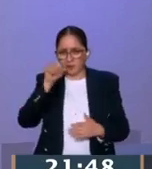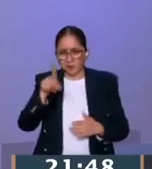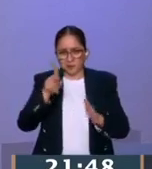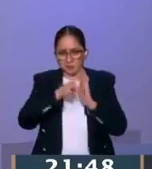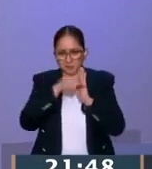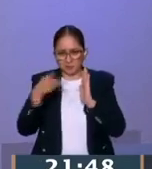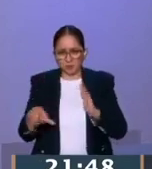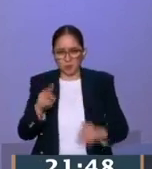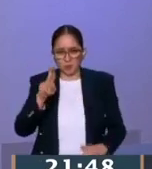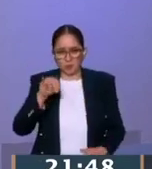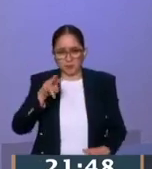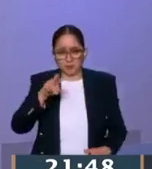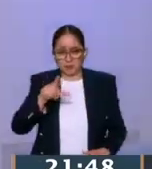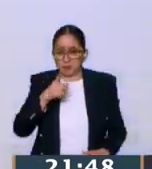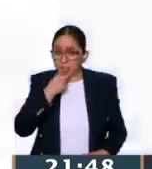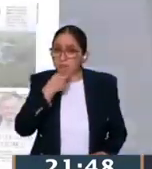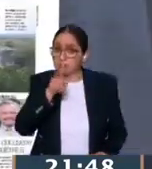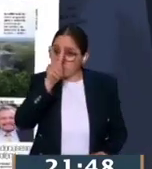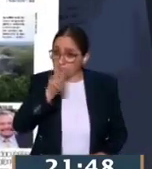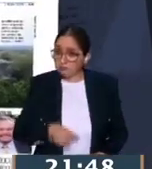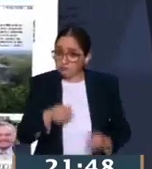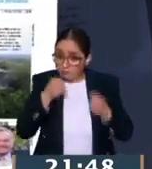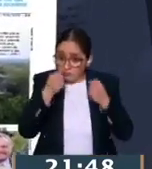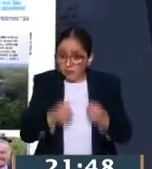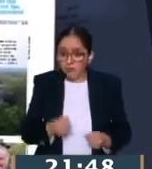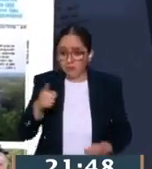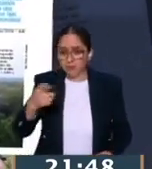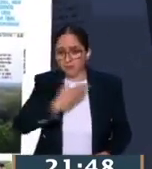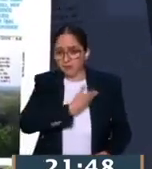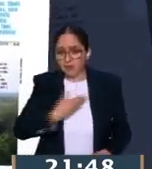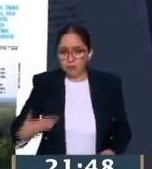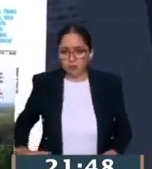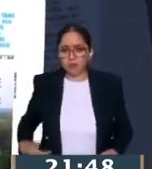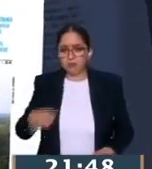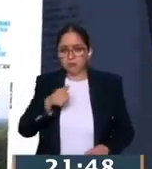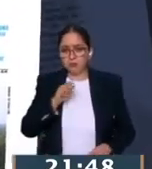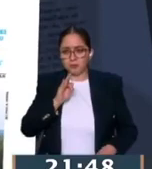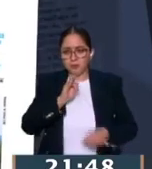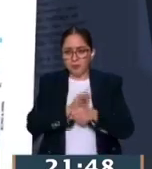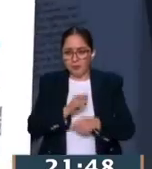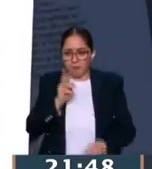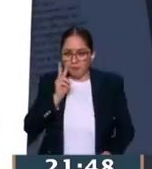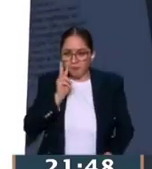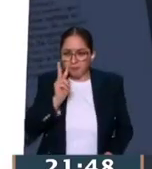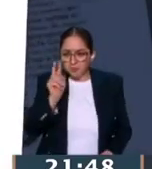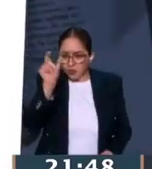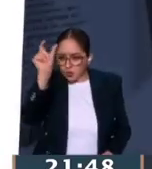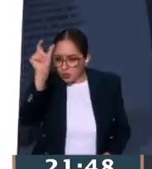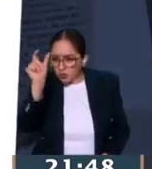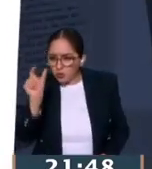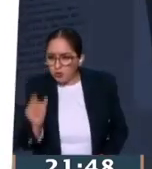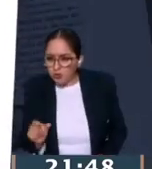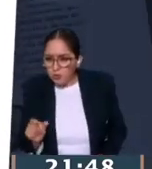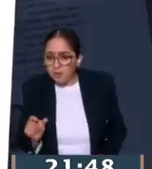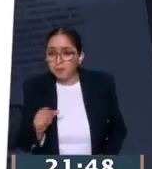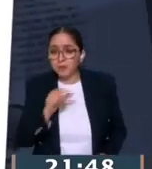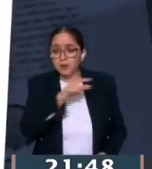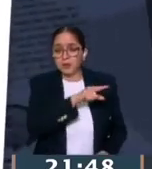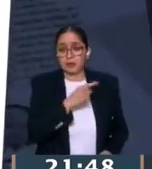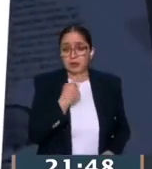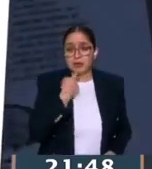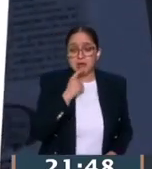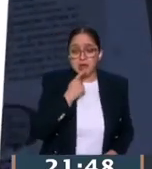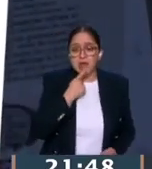tono, afirmando que el presidente de la República respalda, ahí lo vemos y está además en chiquitito, dice: